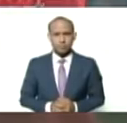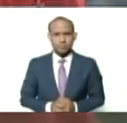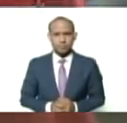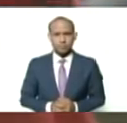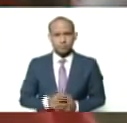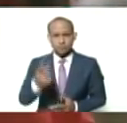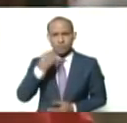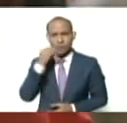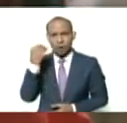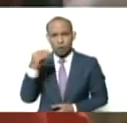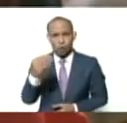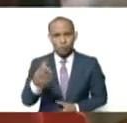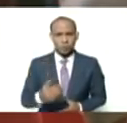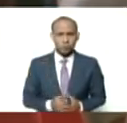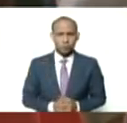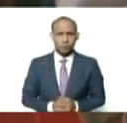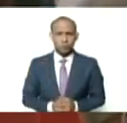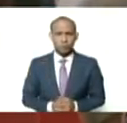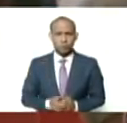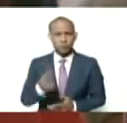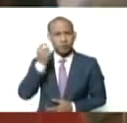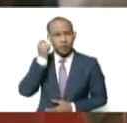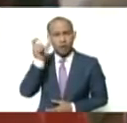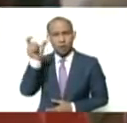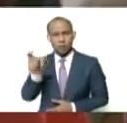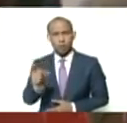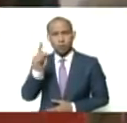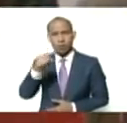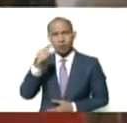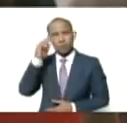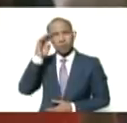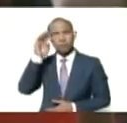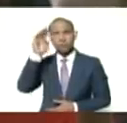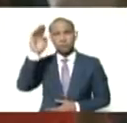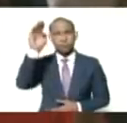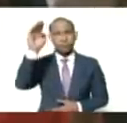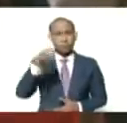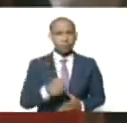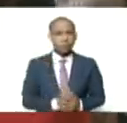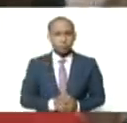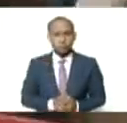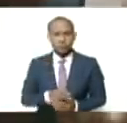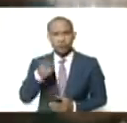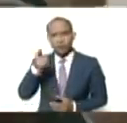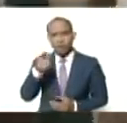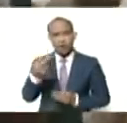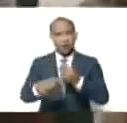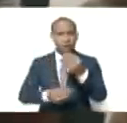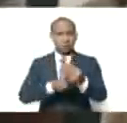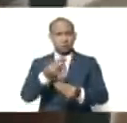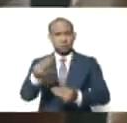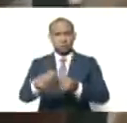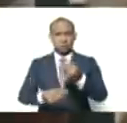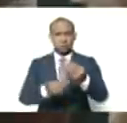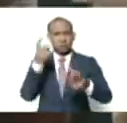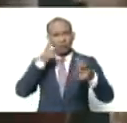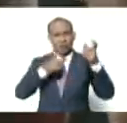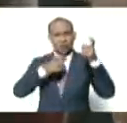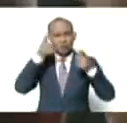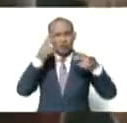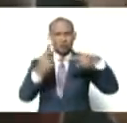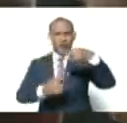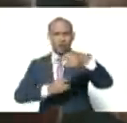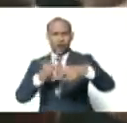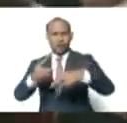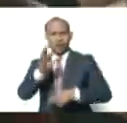de la juventud y de la mujer hacia el futuro. Esto es lo que ha logrado Chávez, la